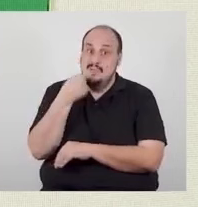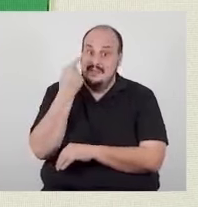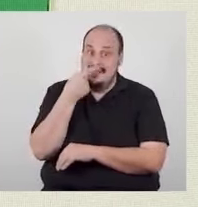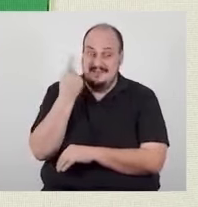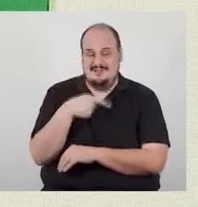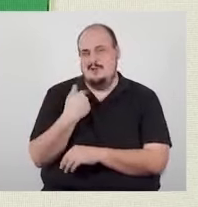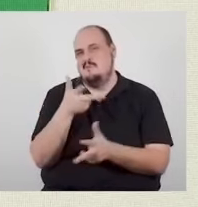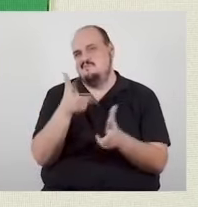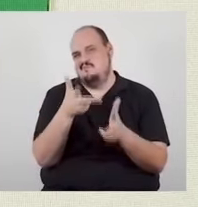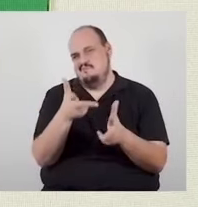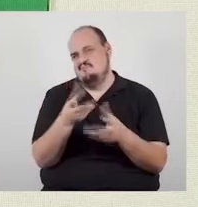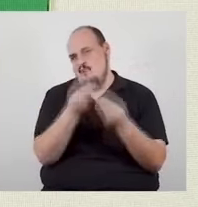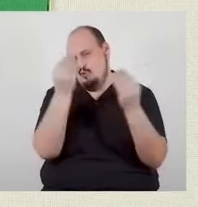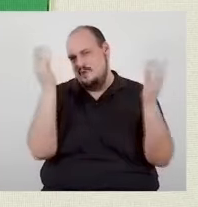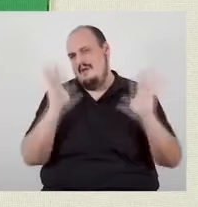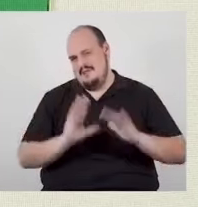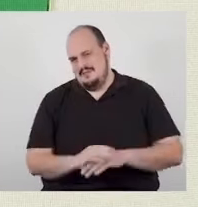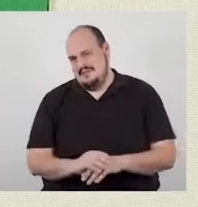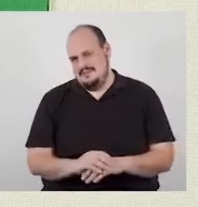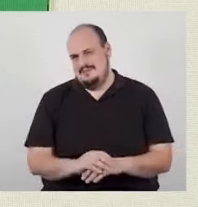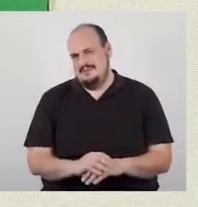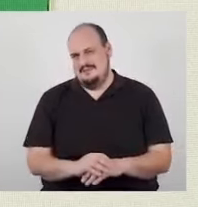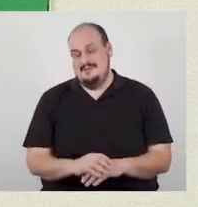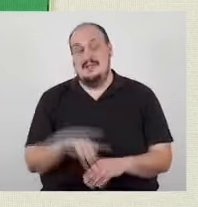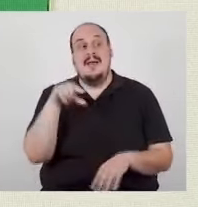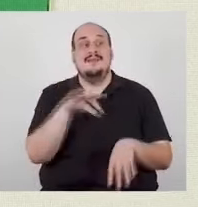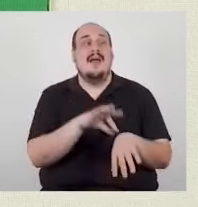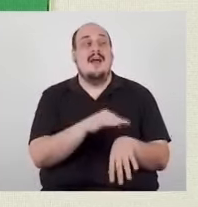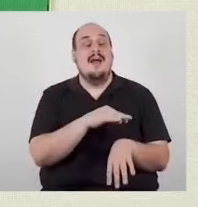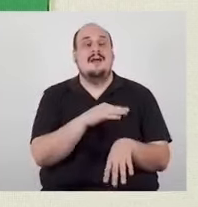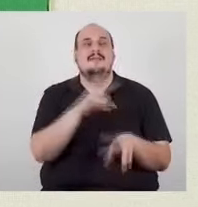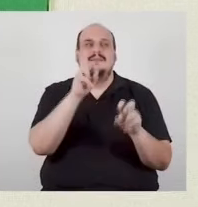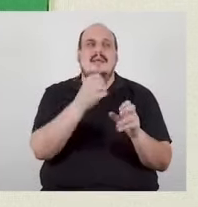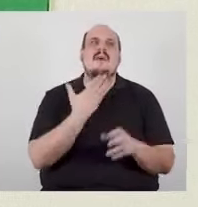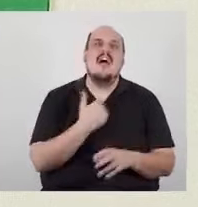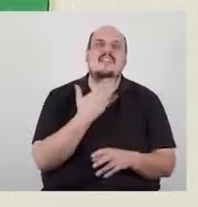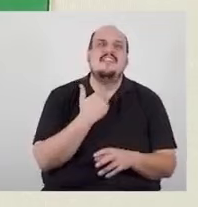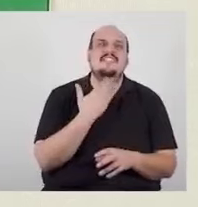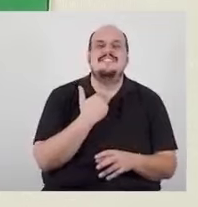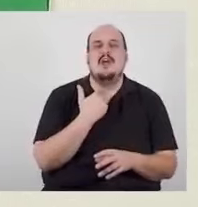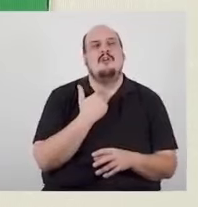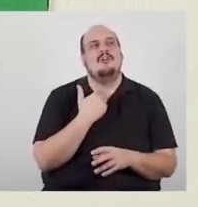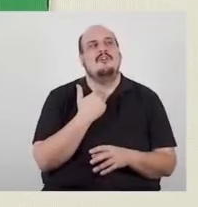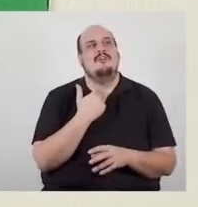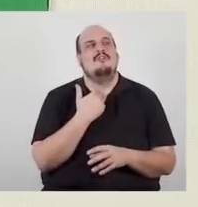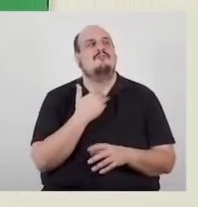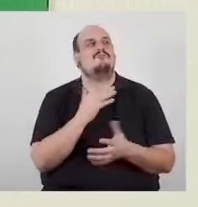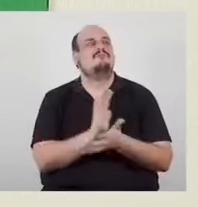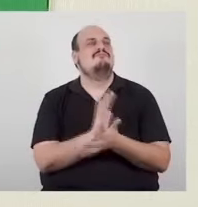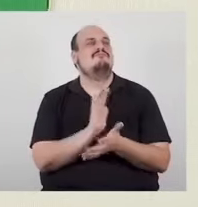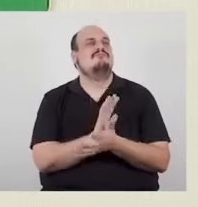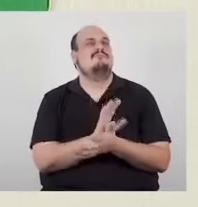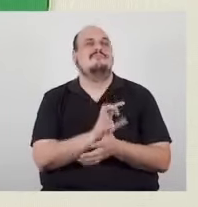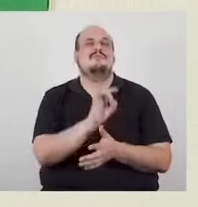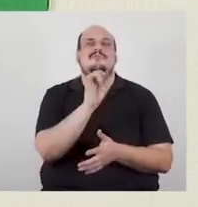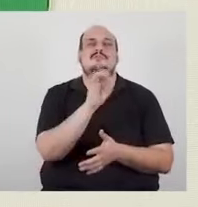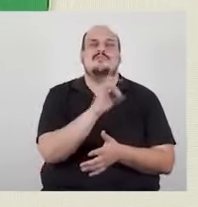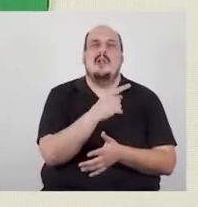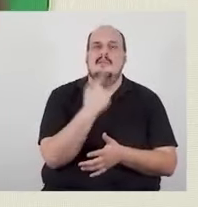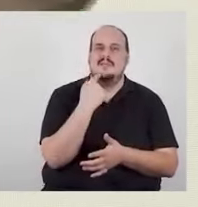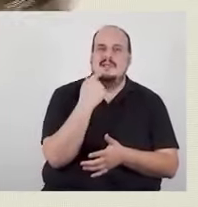tiempo acá en el programa. Esta no es una enfermedad, la de la adicción, que la padecen los negros,